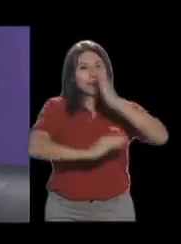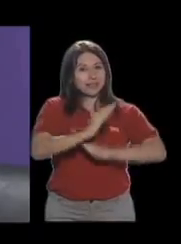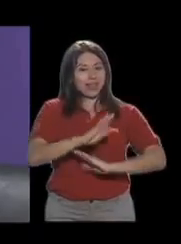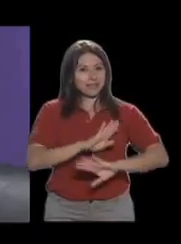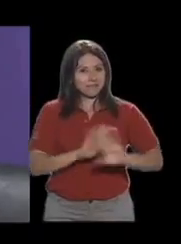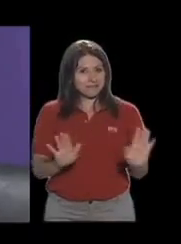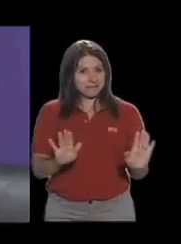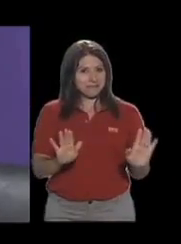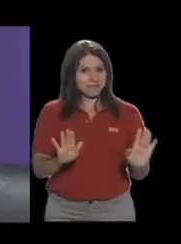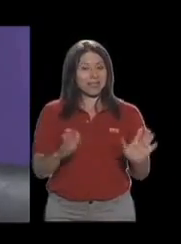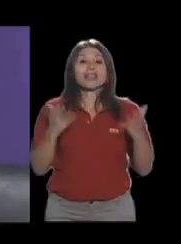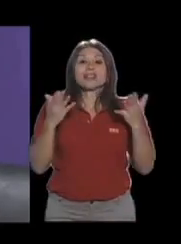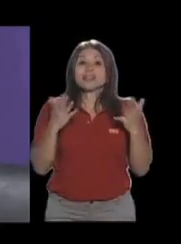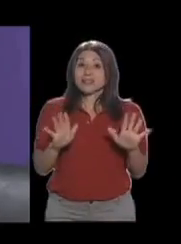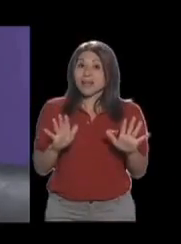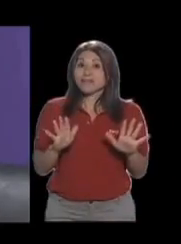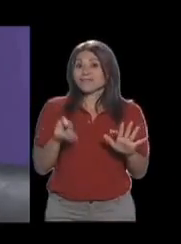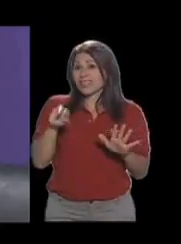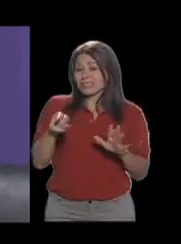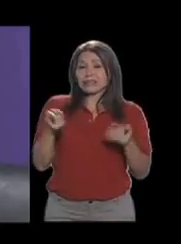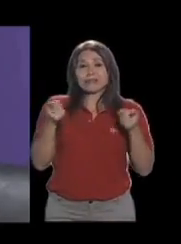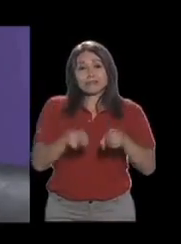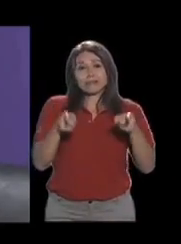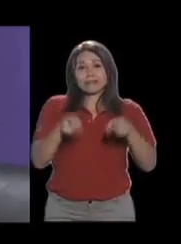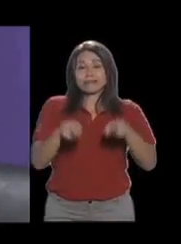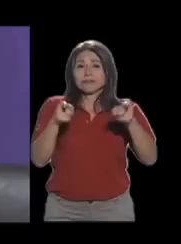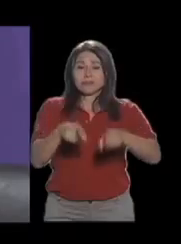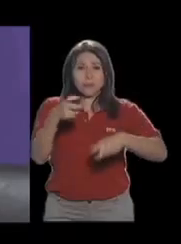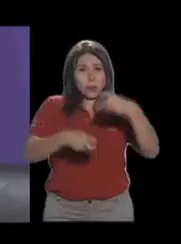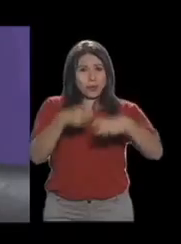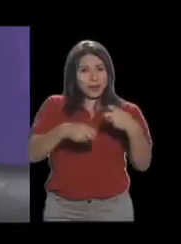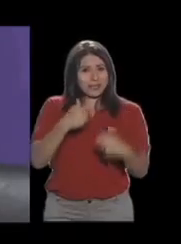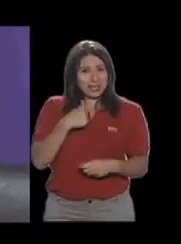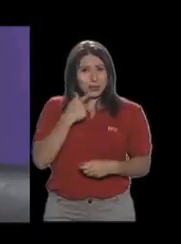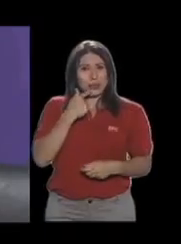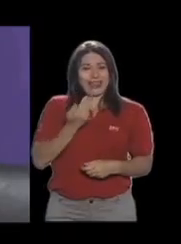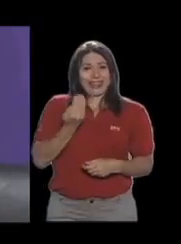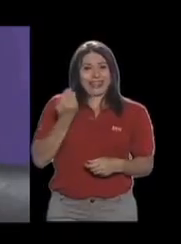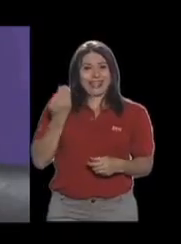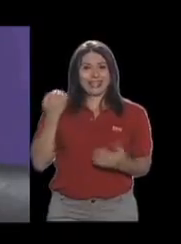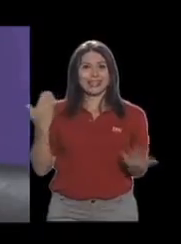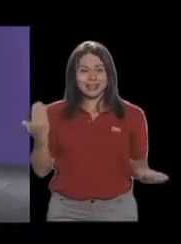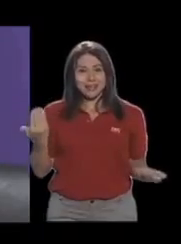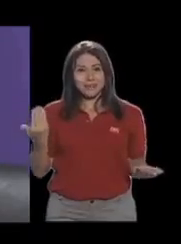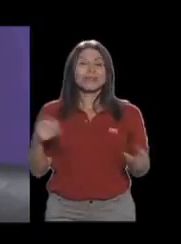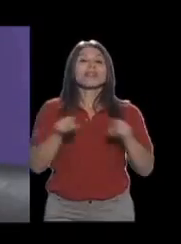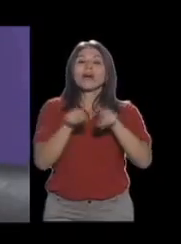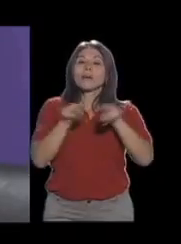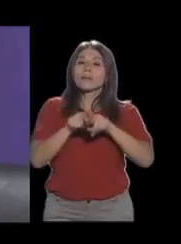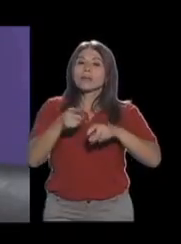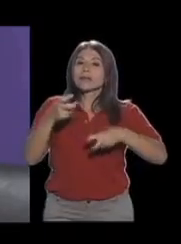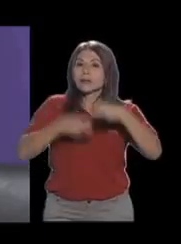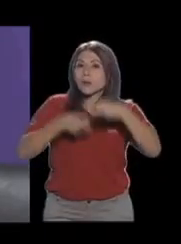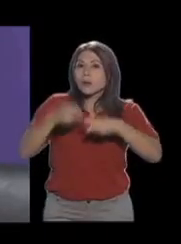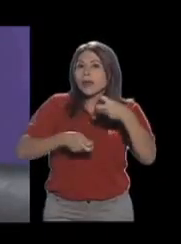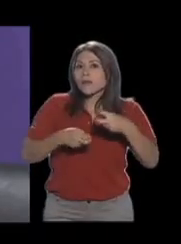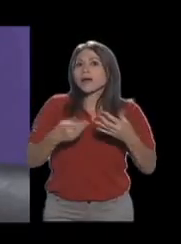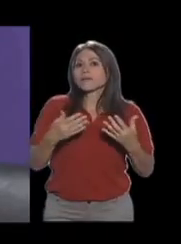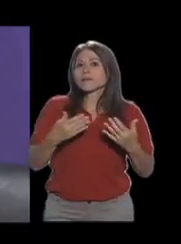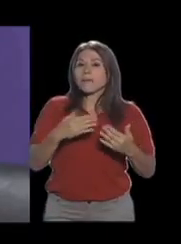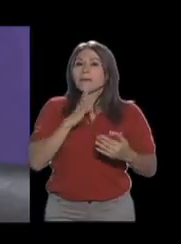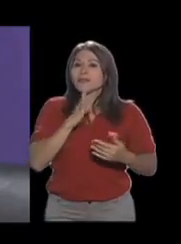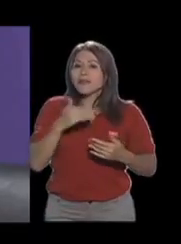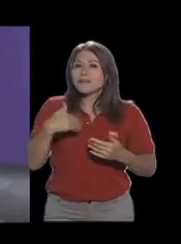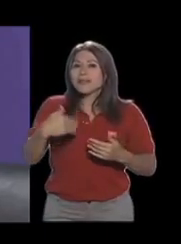sola tiene todos estos problemas que le acabo de mencionar, y el problema, pues vamos a verlo un poquito más adelante,